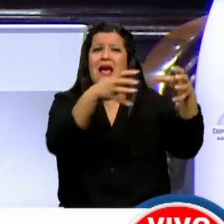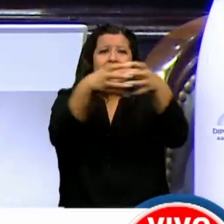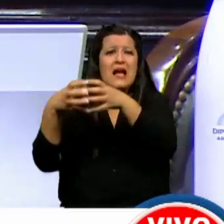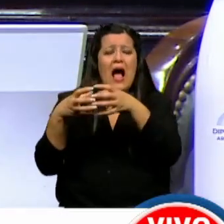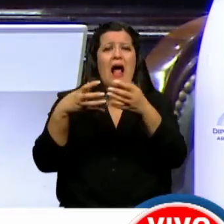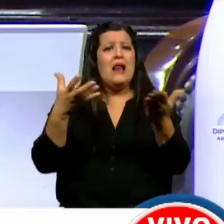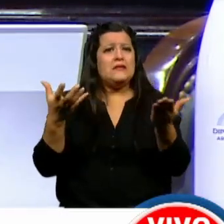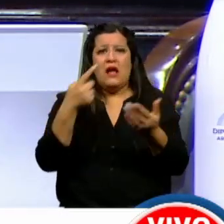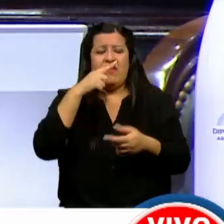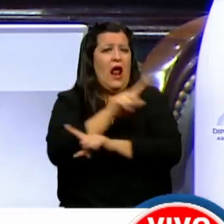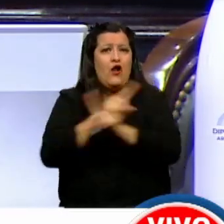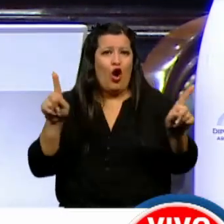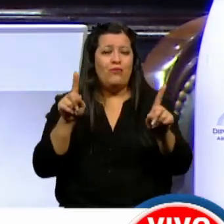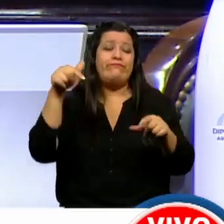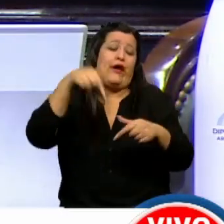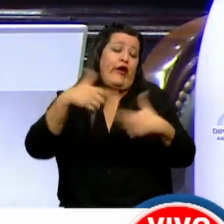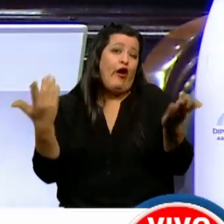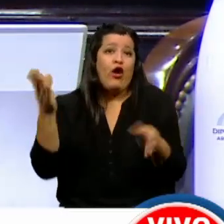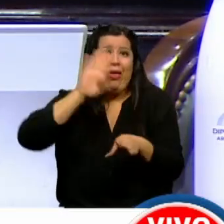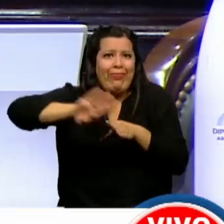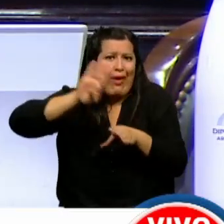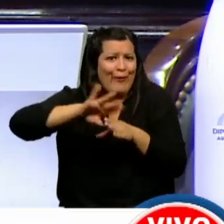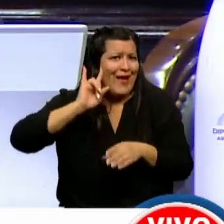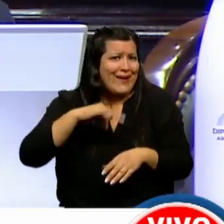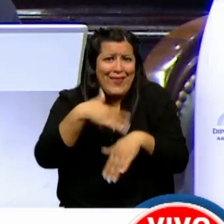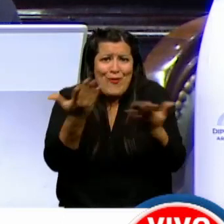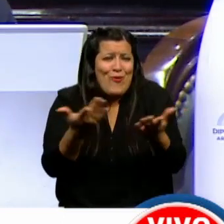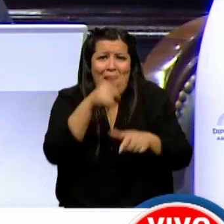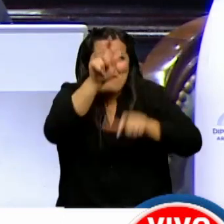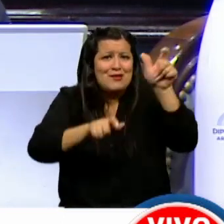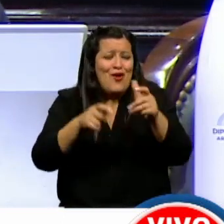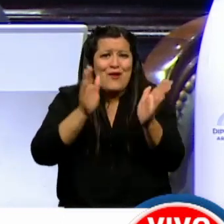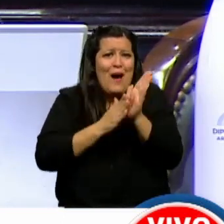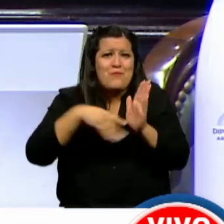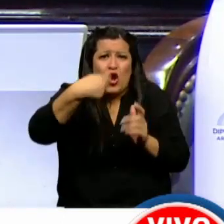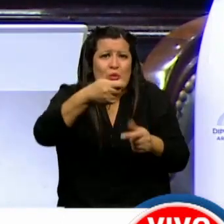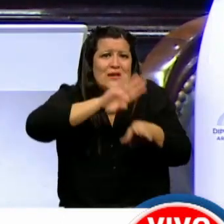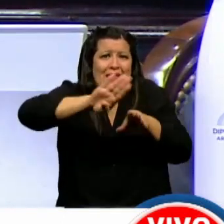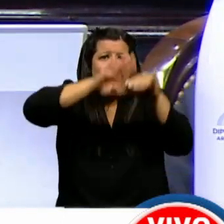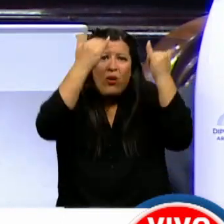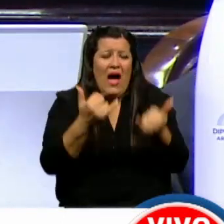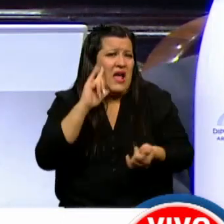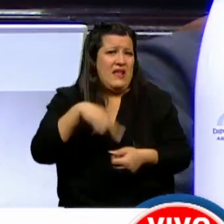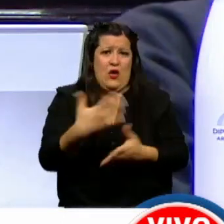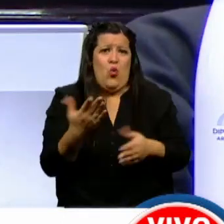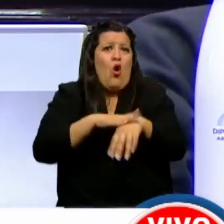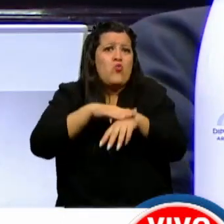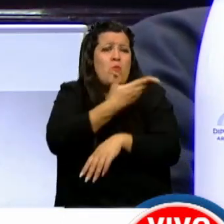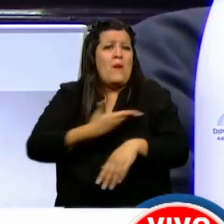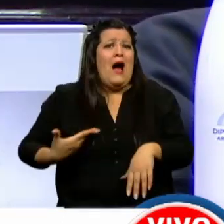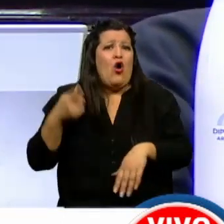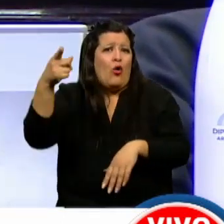estamos, hoy eliminando esa deuda ridícula que se le generaron a los monotributistas. Y esto es un poco